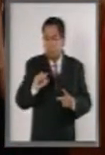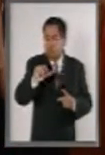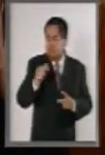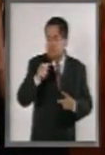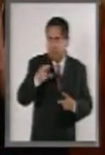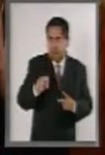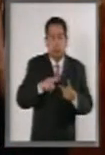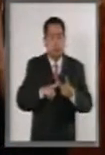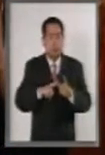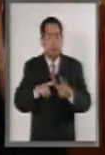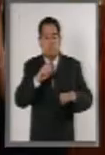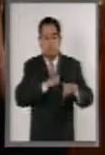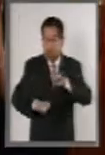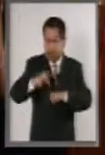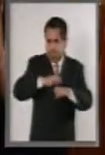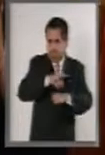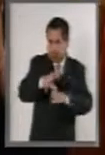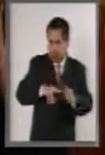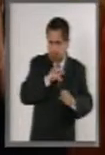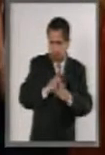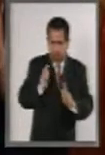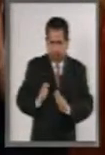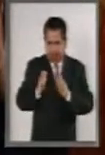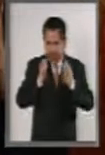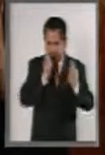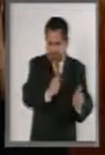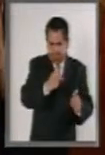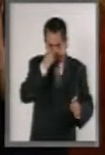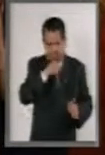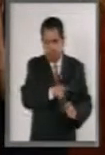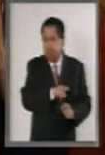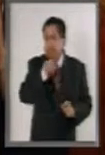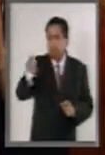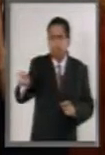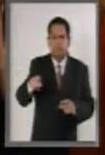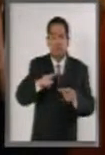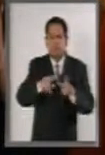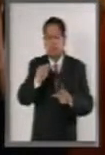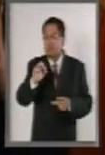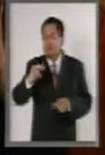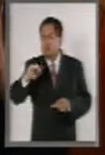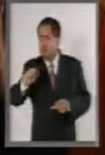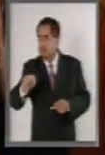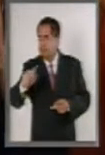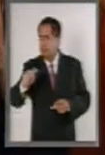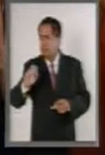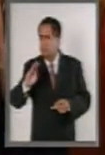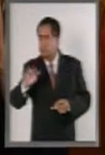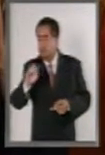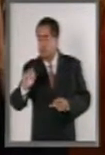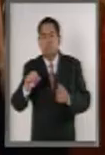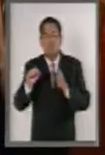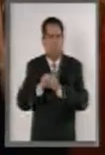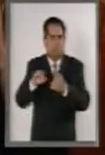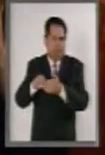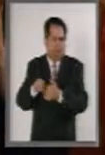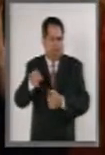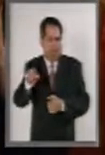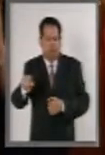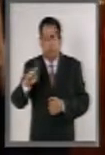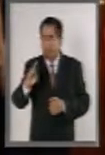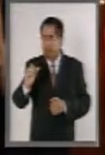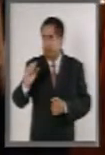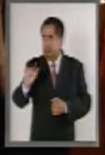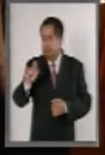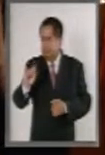López González como embajador extraordinario y plenipotenciario de México ante la República de Trinidad y Tobago y en forma concurrente ante las repúblicas de